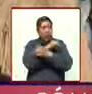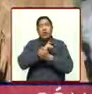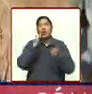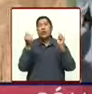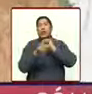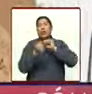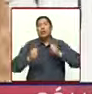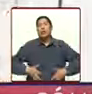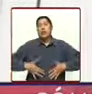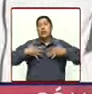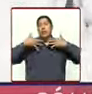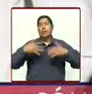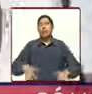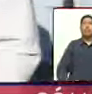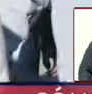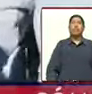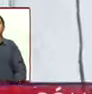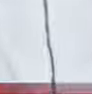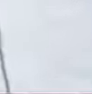vida.